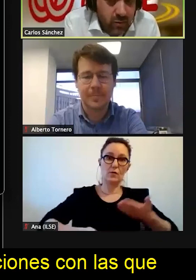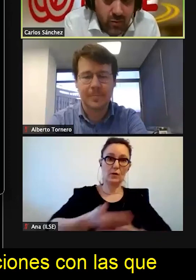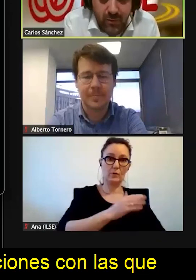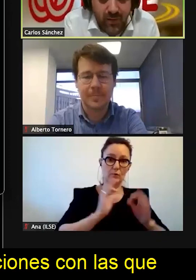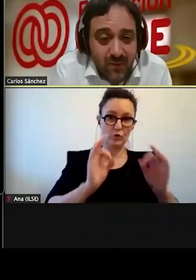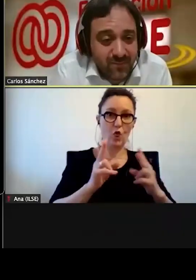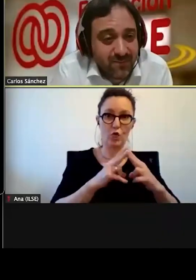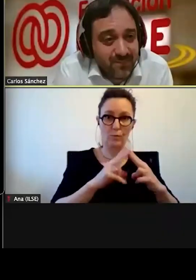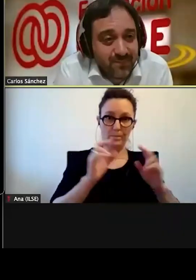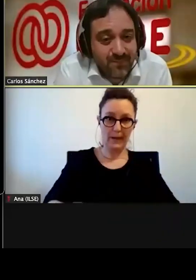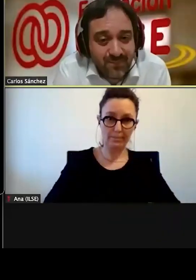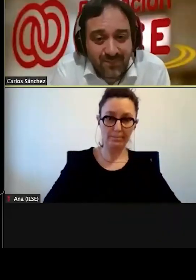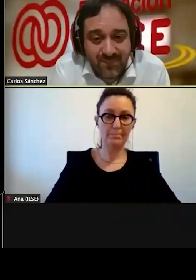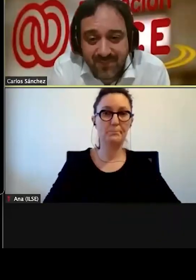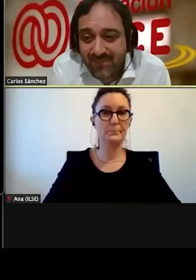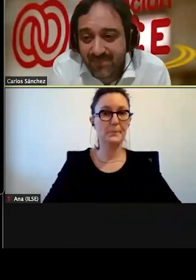dos, lógicamente.